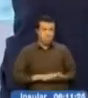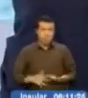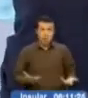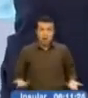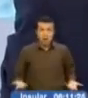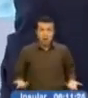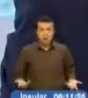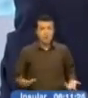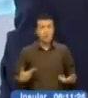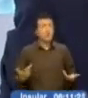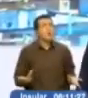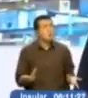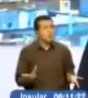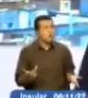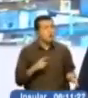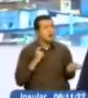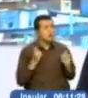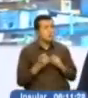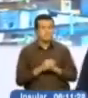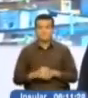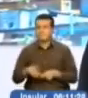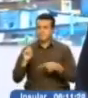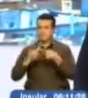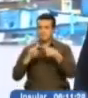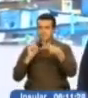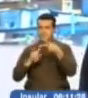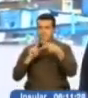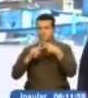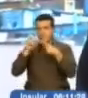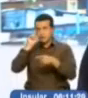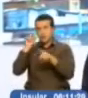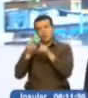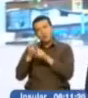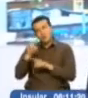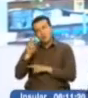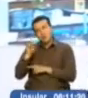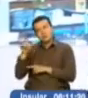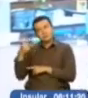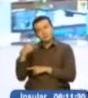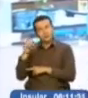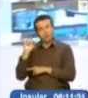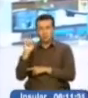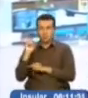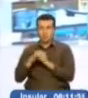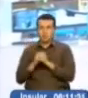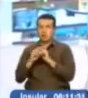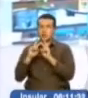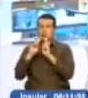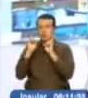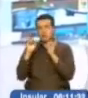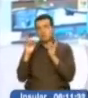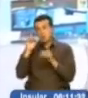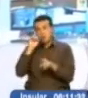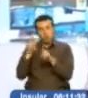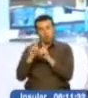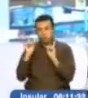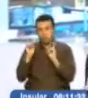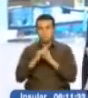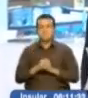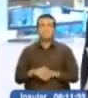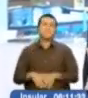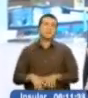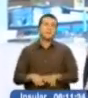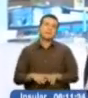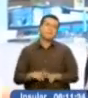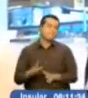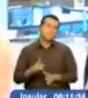si se quiere. Yo hay dos elementos, discrepando un poco con lo que decía Emi en el plano este. Está de bien, que, está me bien. Parece, o sea, por